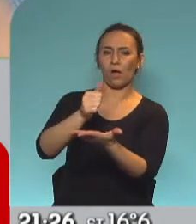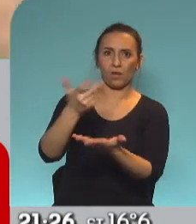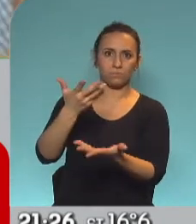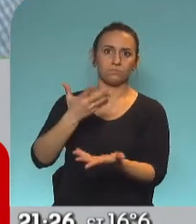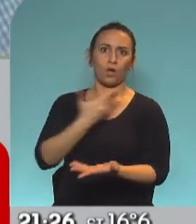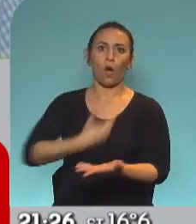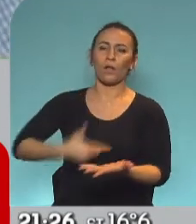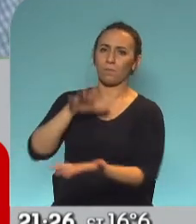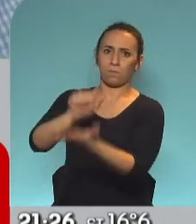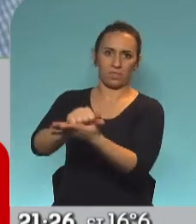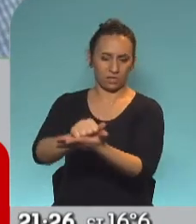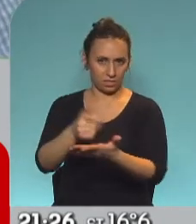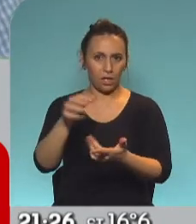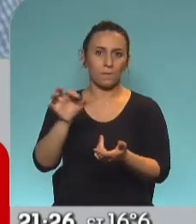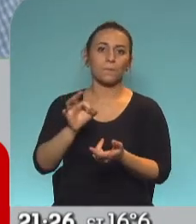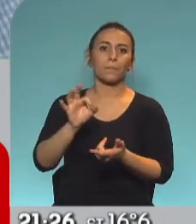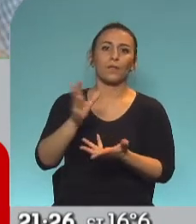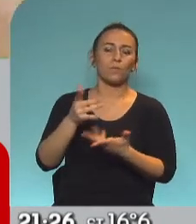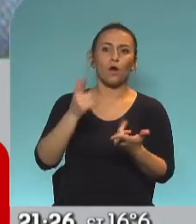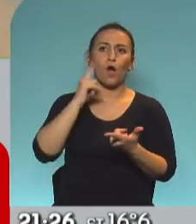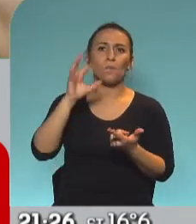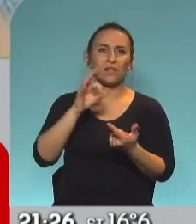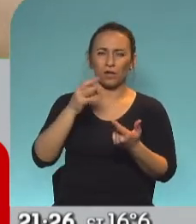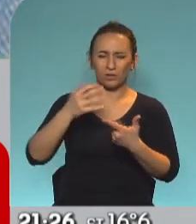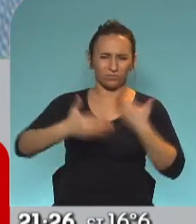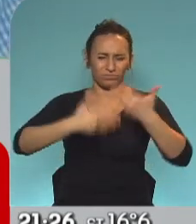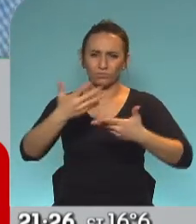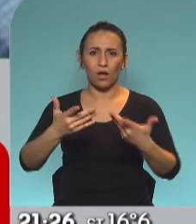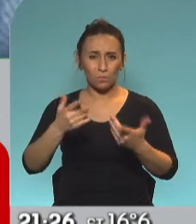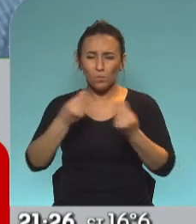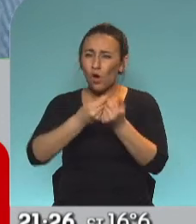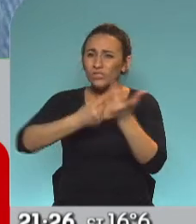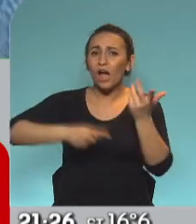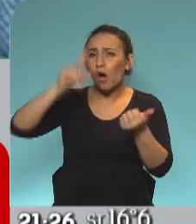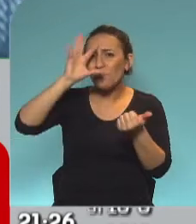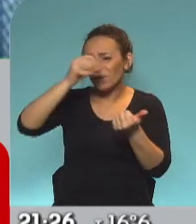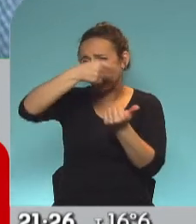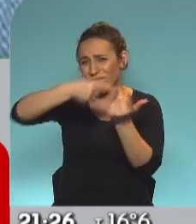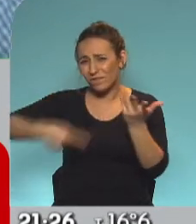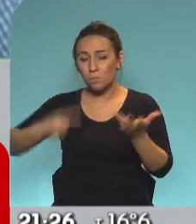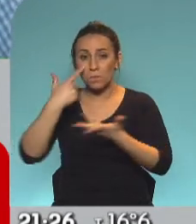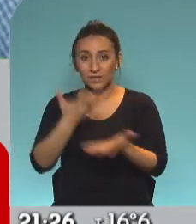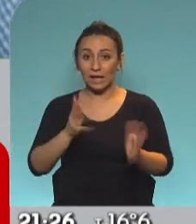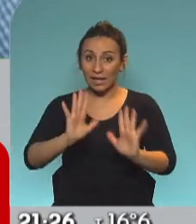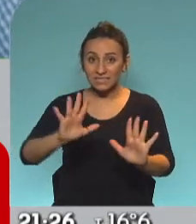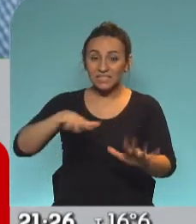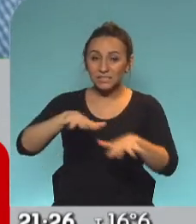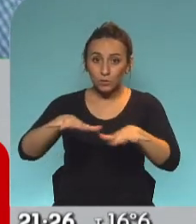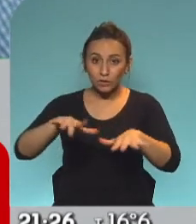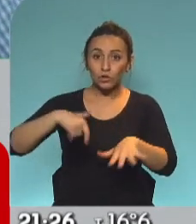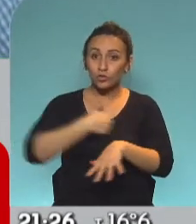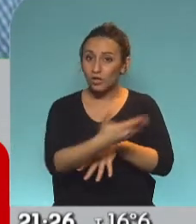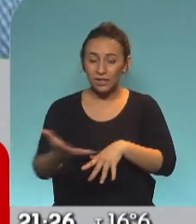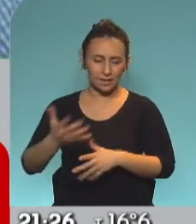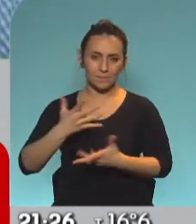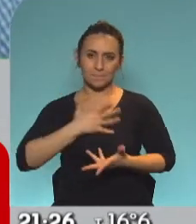que avanzan sobre las libertades públicas o individuales, todo este tipo de cosas que hemos escuchado generan un clima que no es favorable para la concordia y la reflexión.